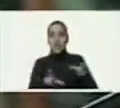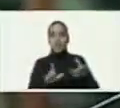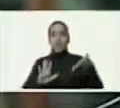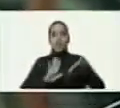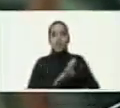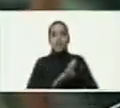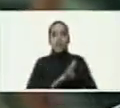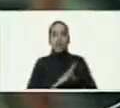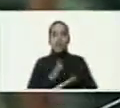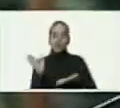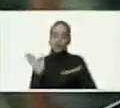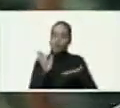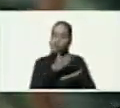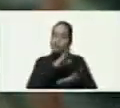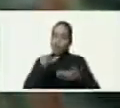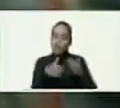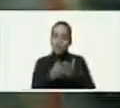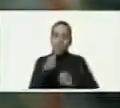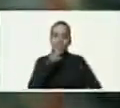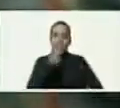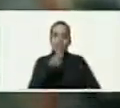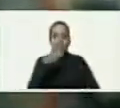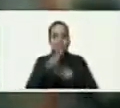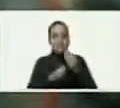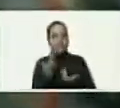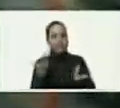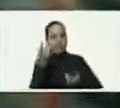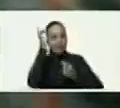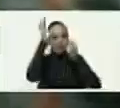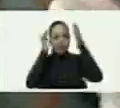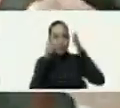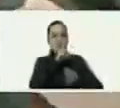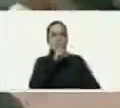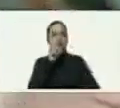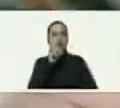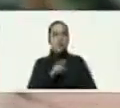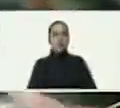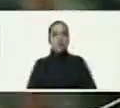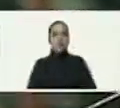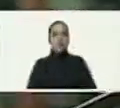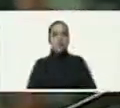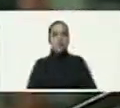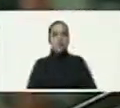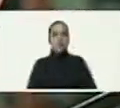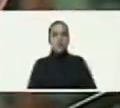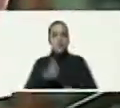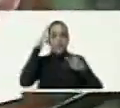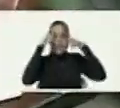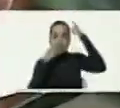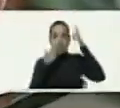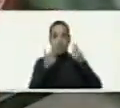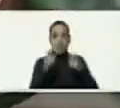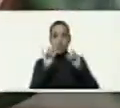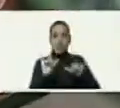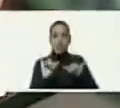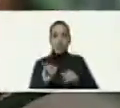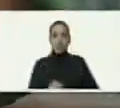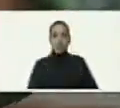hecho. ¿Qué título se te ocurre? Y Chávez en el aire le dijo, como la